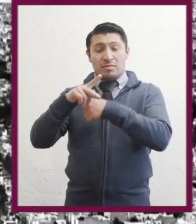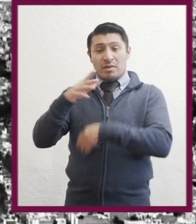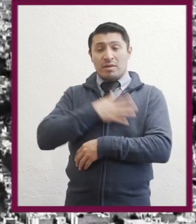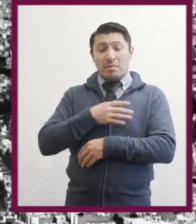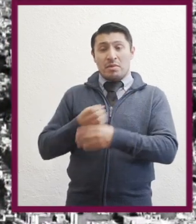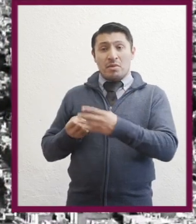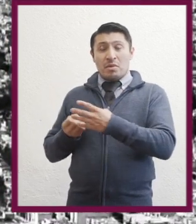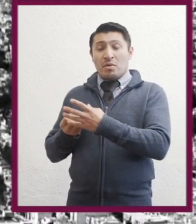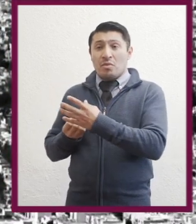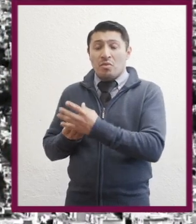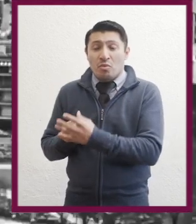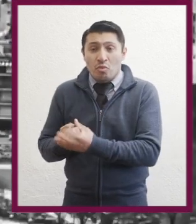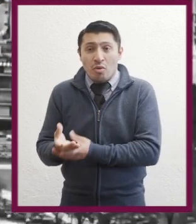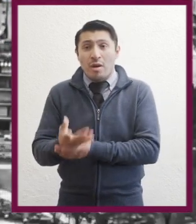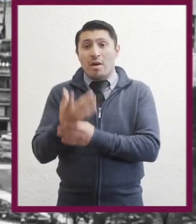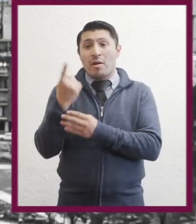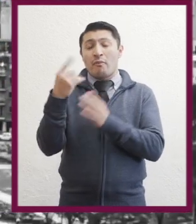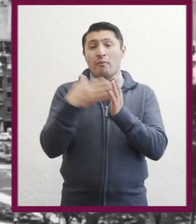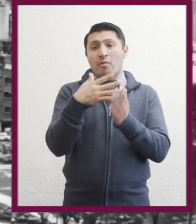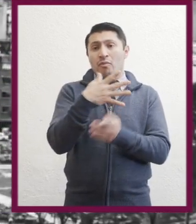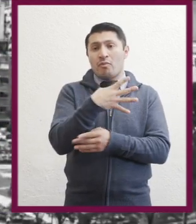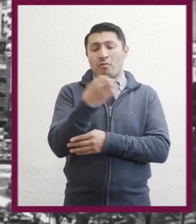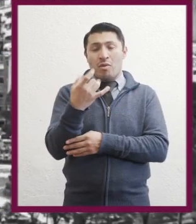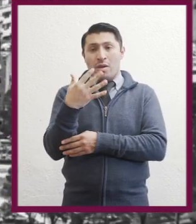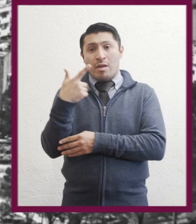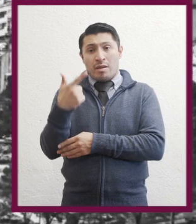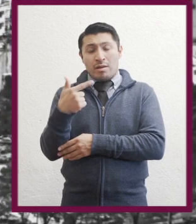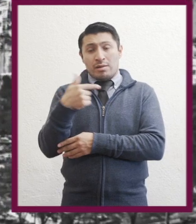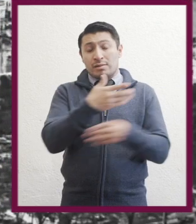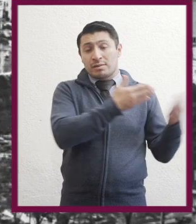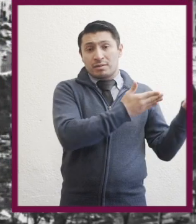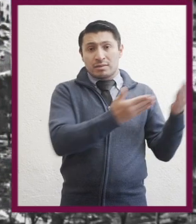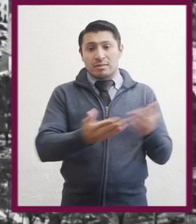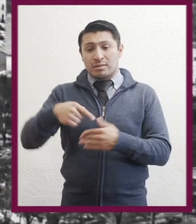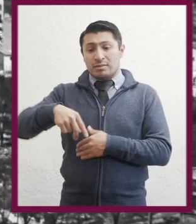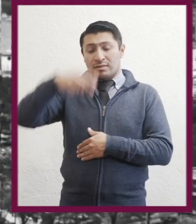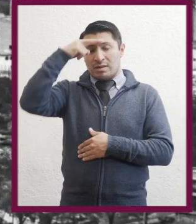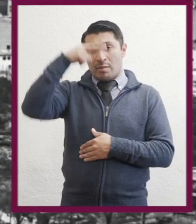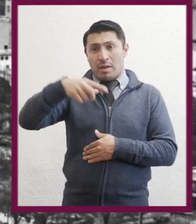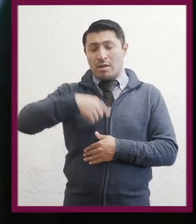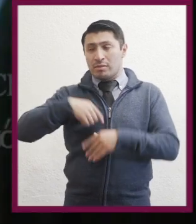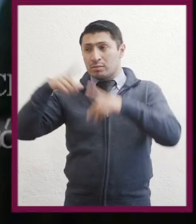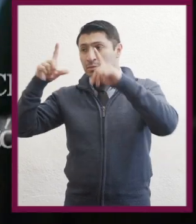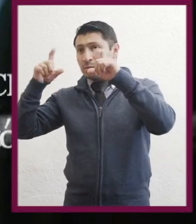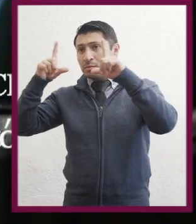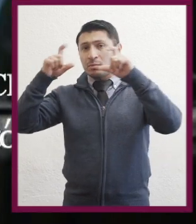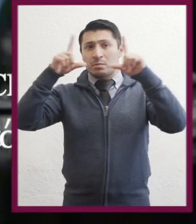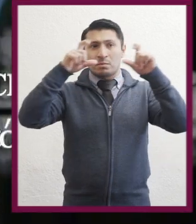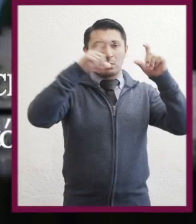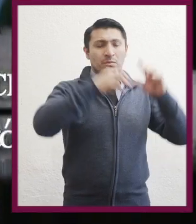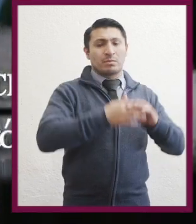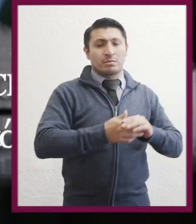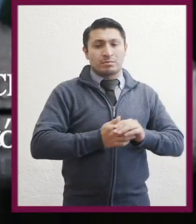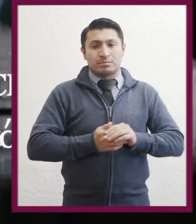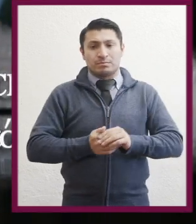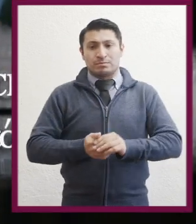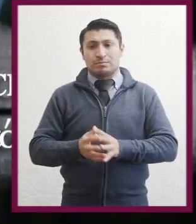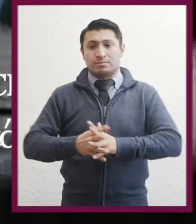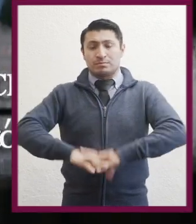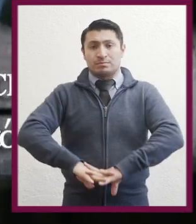Salí de Holanda en 57, entonces llegamos a México y tomaba fotos